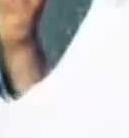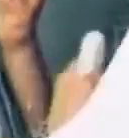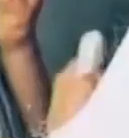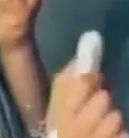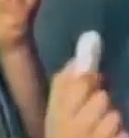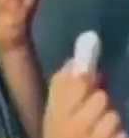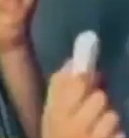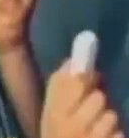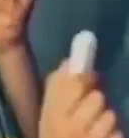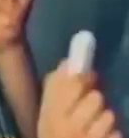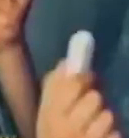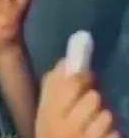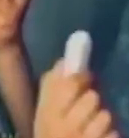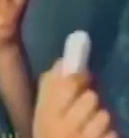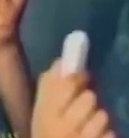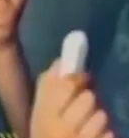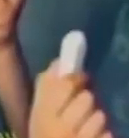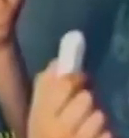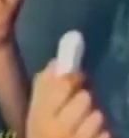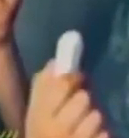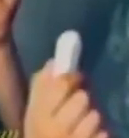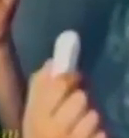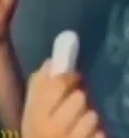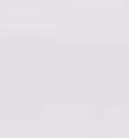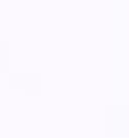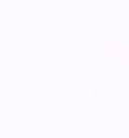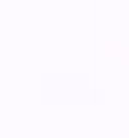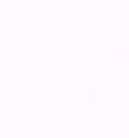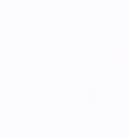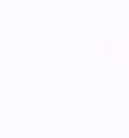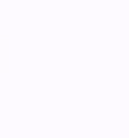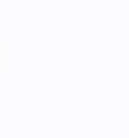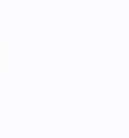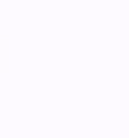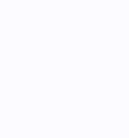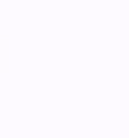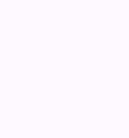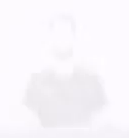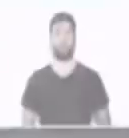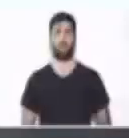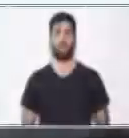A continuación, Matemática, segundo básico.